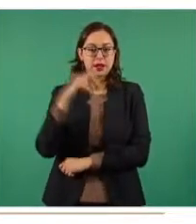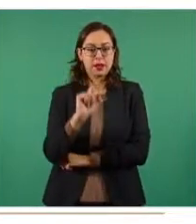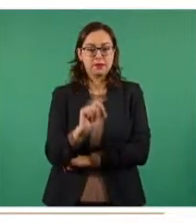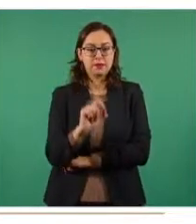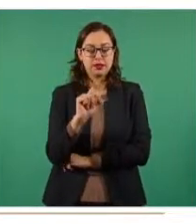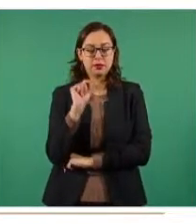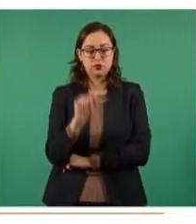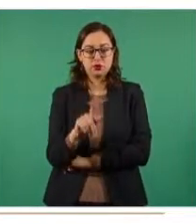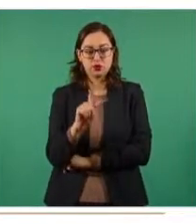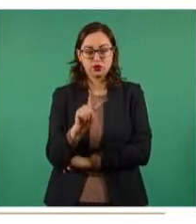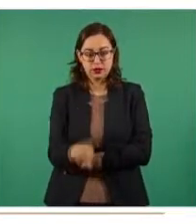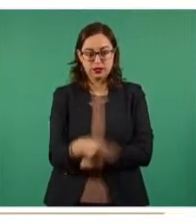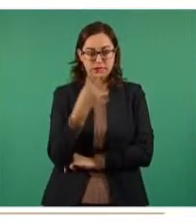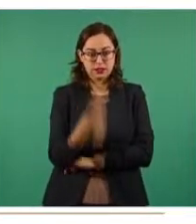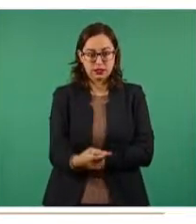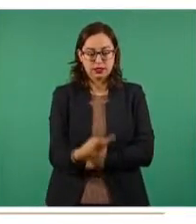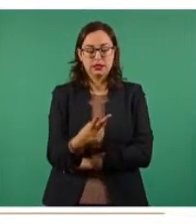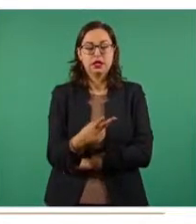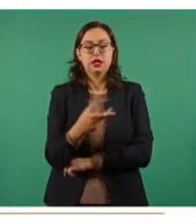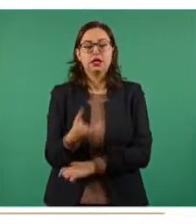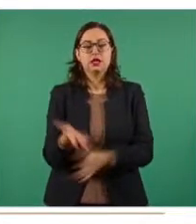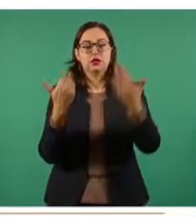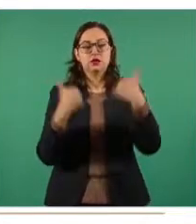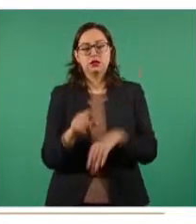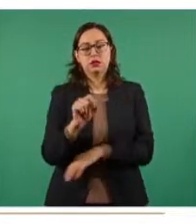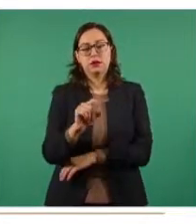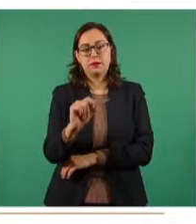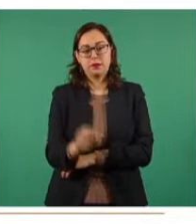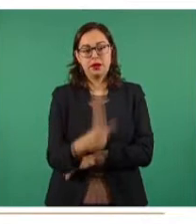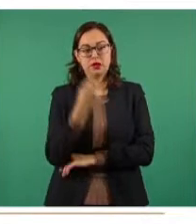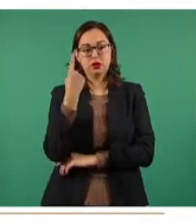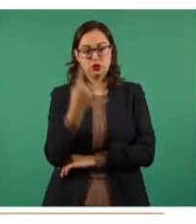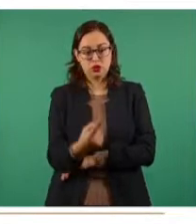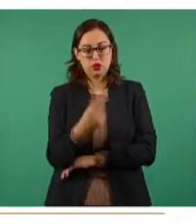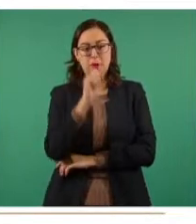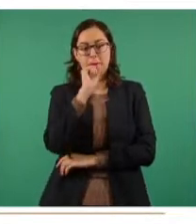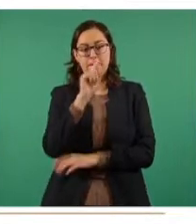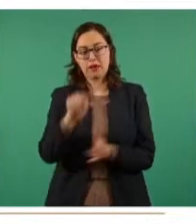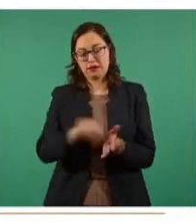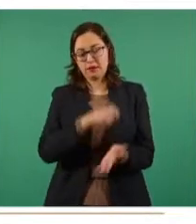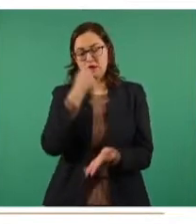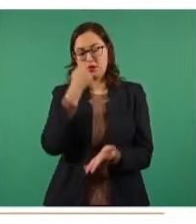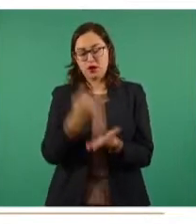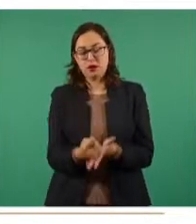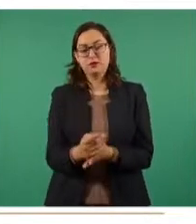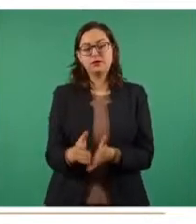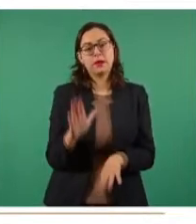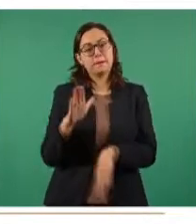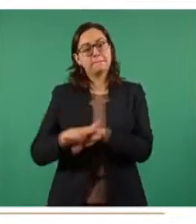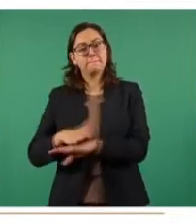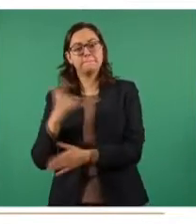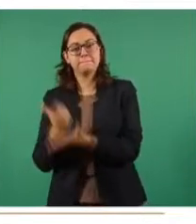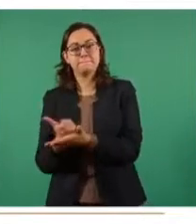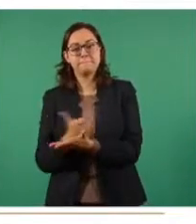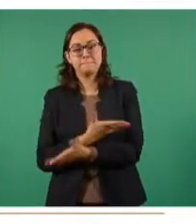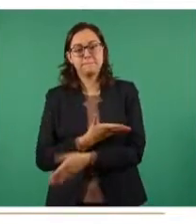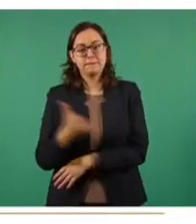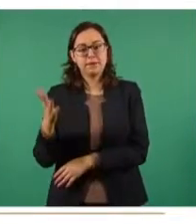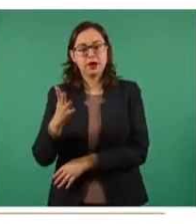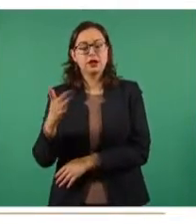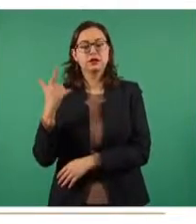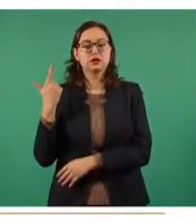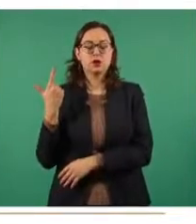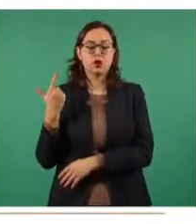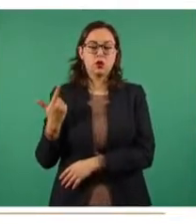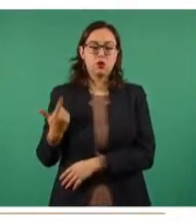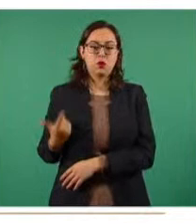72 y 21 pesos por litro en ciudad madero tamaulipas también de franquicia pemex mientras que las máscaras chevron en